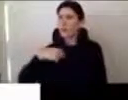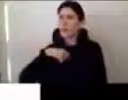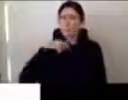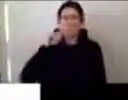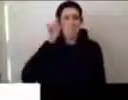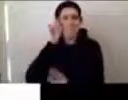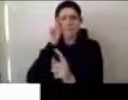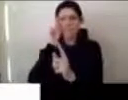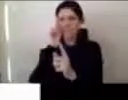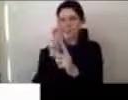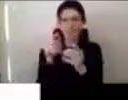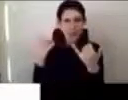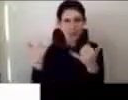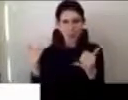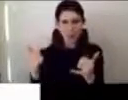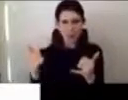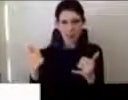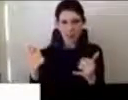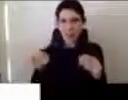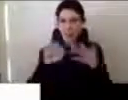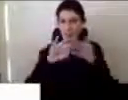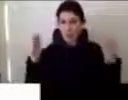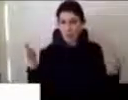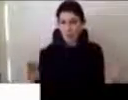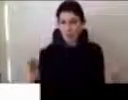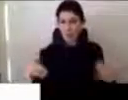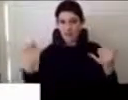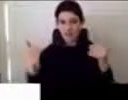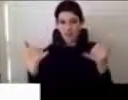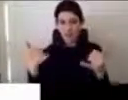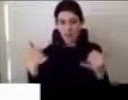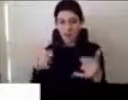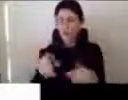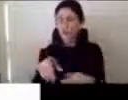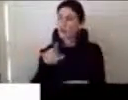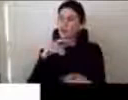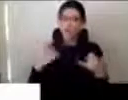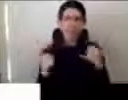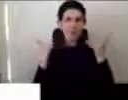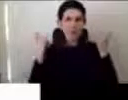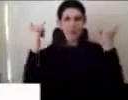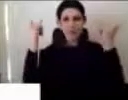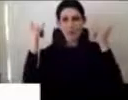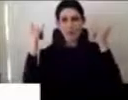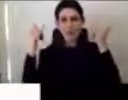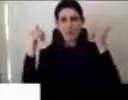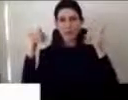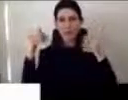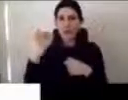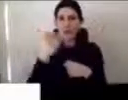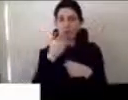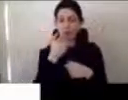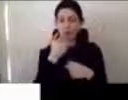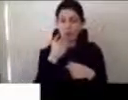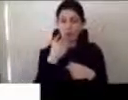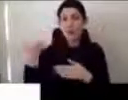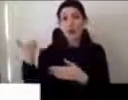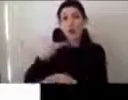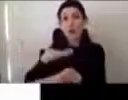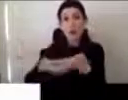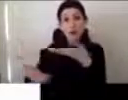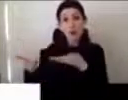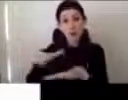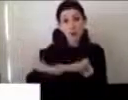de mesa y este pasatiempo lo disfruto jugando y también manteniendo un medio donde comparto este hobby en